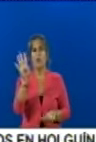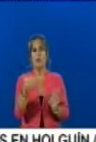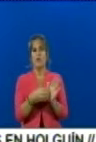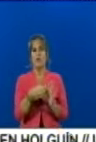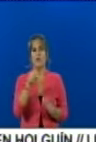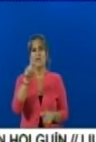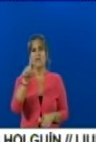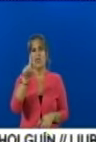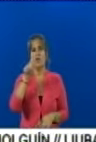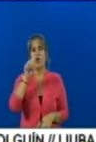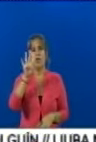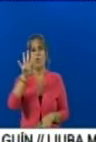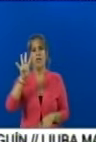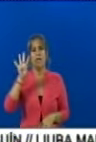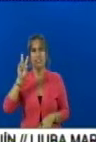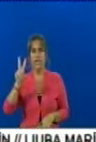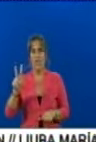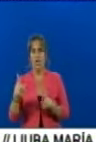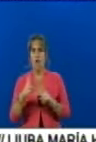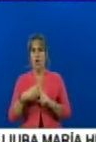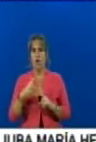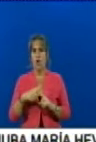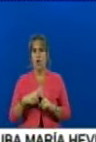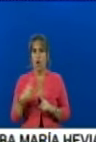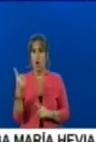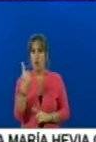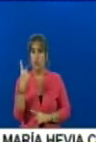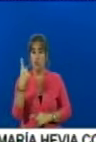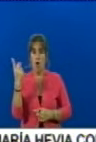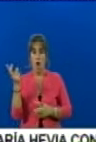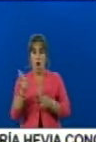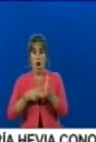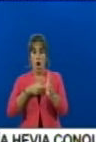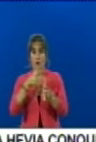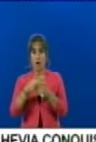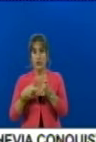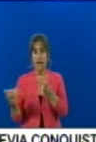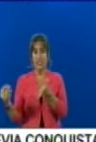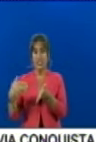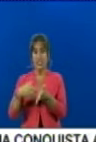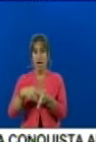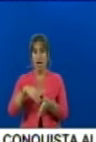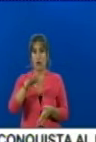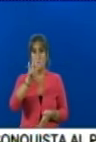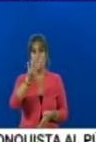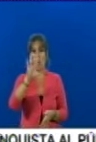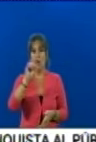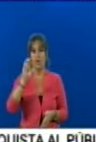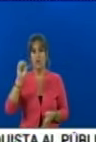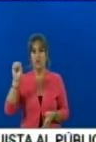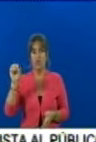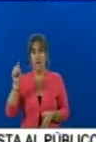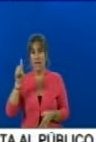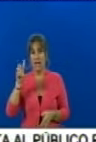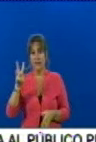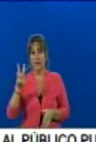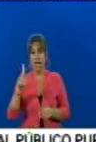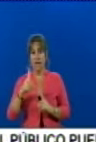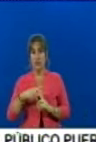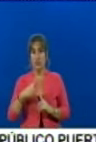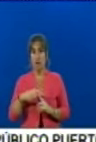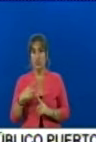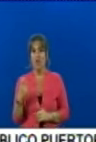4.142 toneladas. Aún hemos recibido un solo tren, es decir, 413 toneladas. Todavía nos quedan por